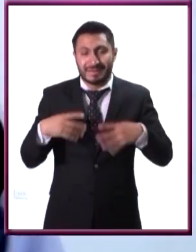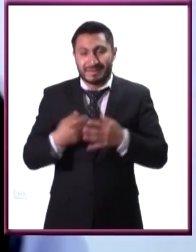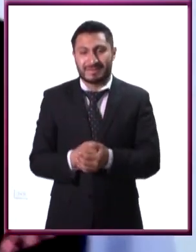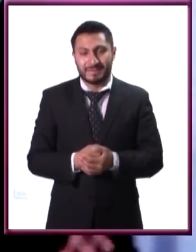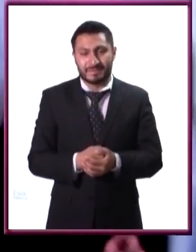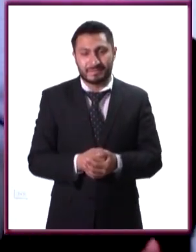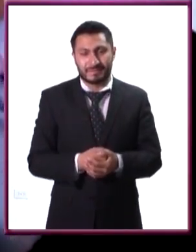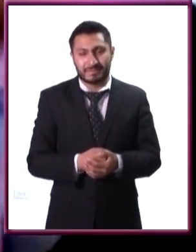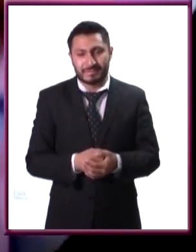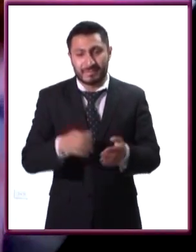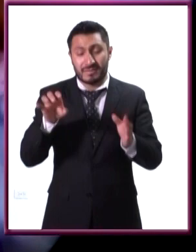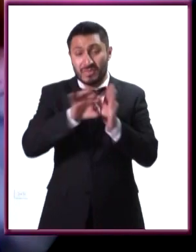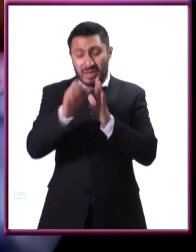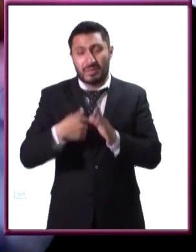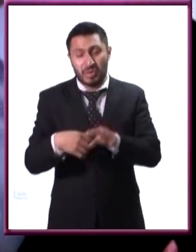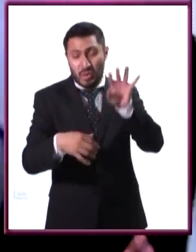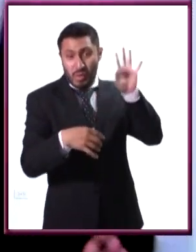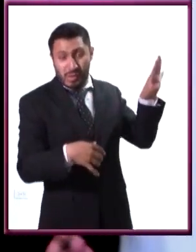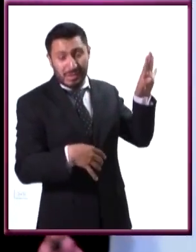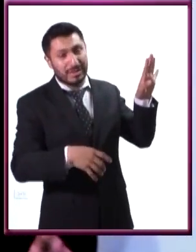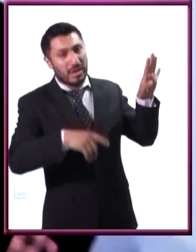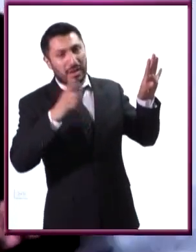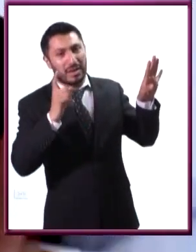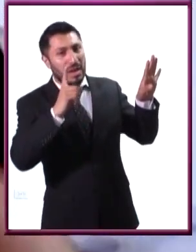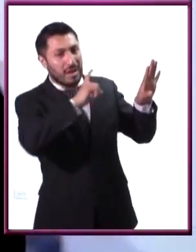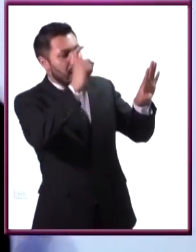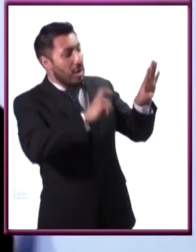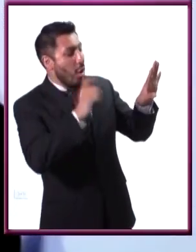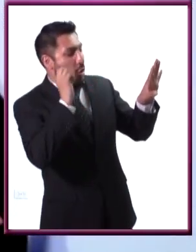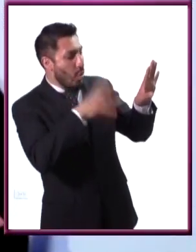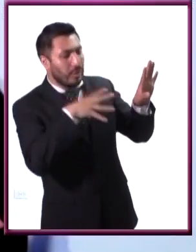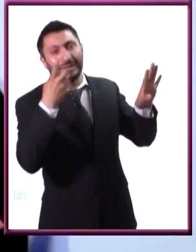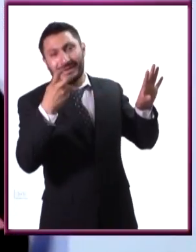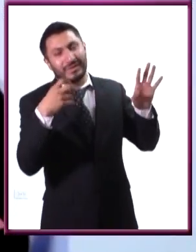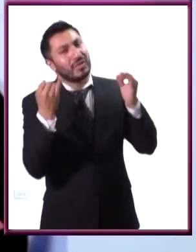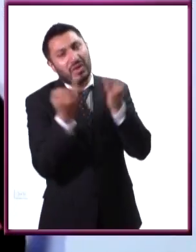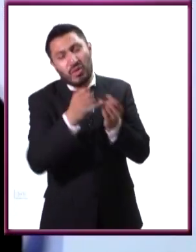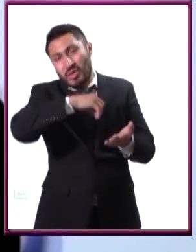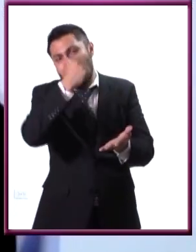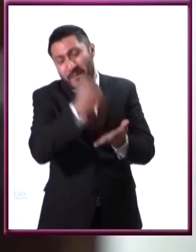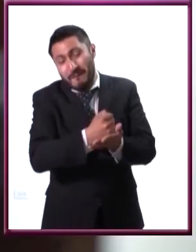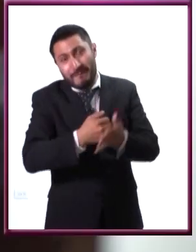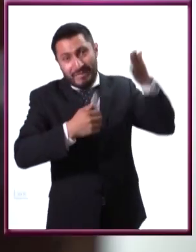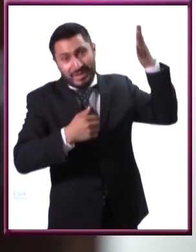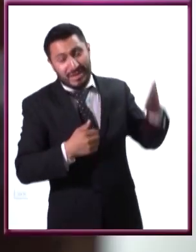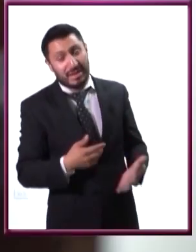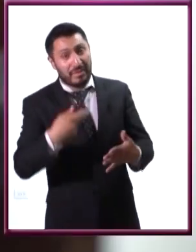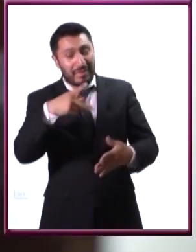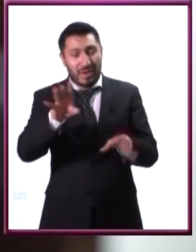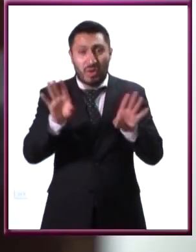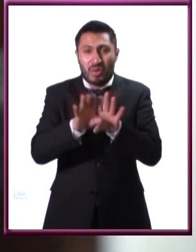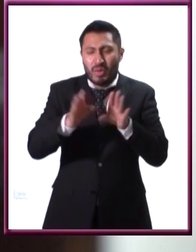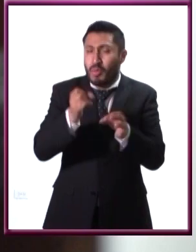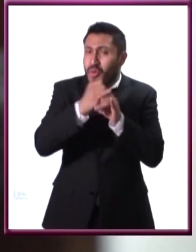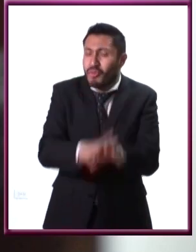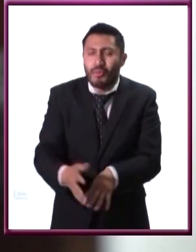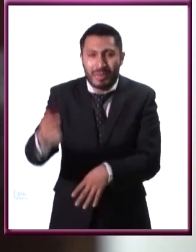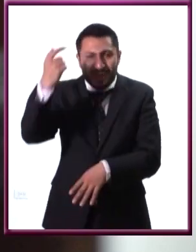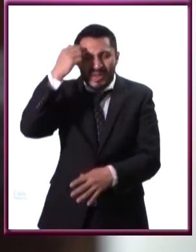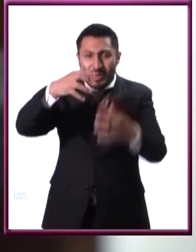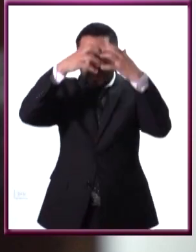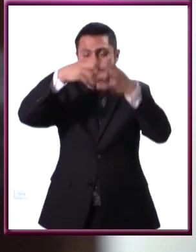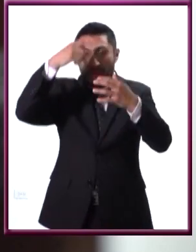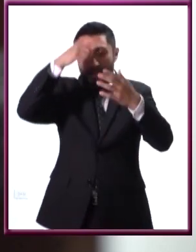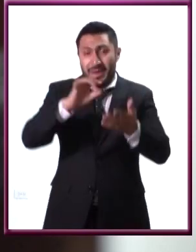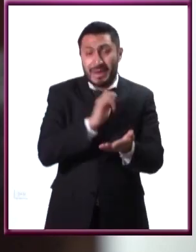pintada en la pared. O sea, como si lo hubiera puesto aquí en la pared y le hubiera soplado y dejo una mancha. Pero ya registros gráficos sobre información cognitiva para